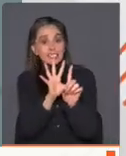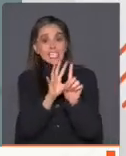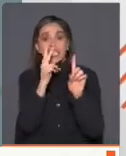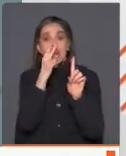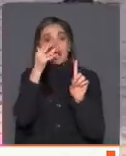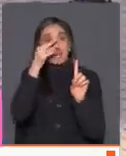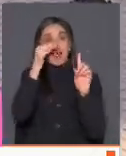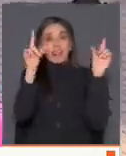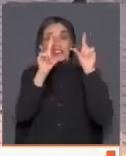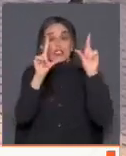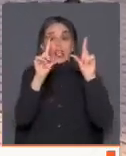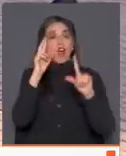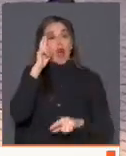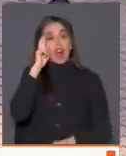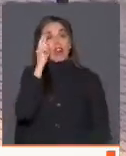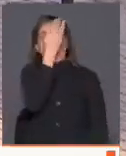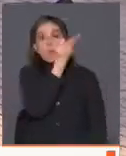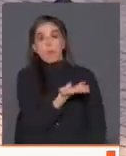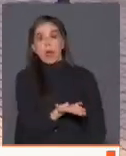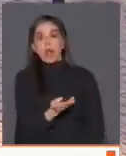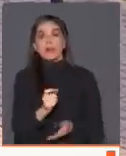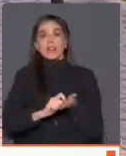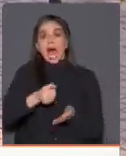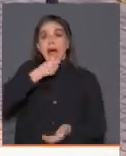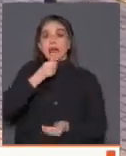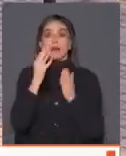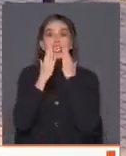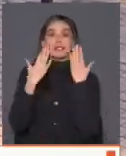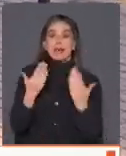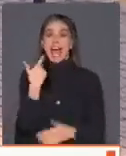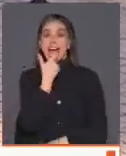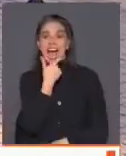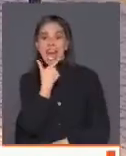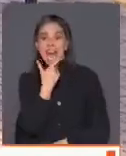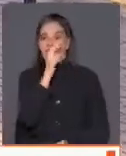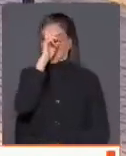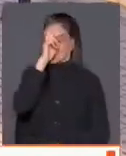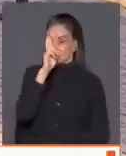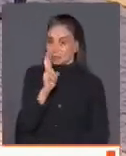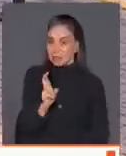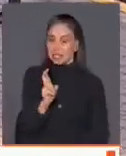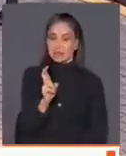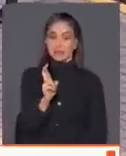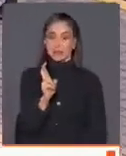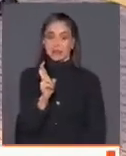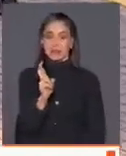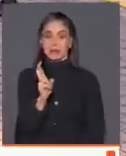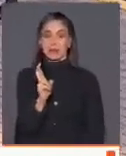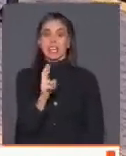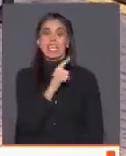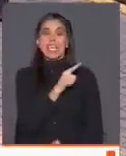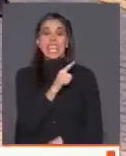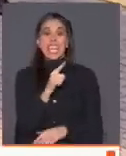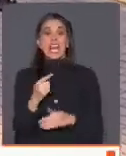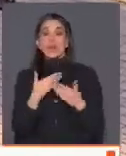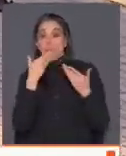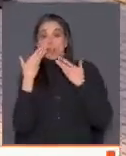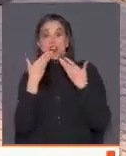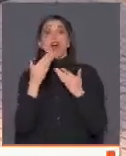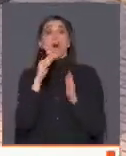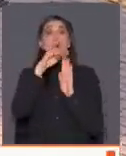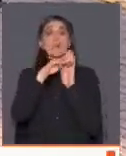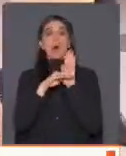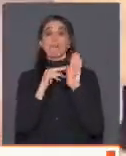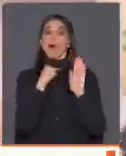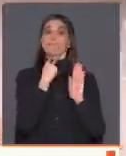pantalla. Un animador jocoso, simpático, respetuoso, y le daba vida a los programas con su voz